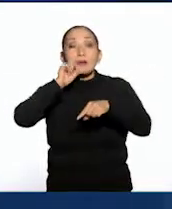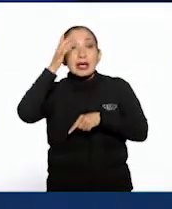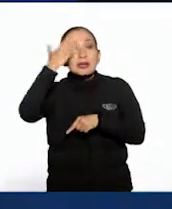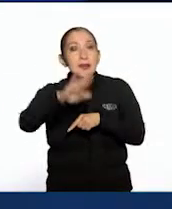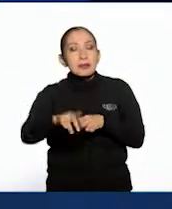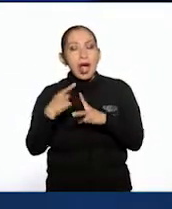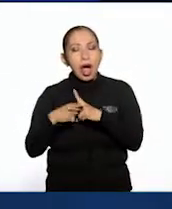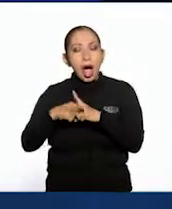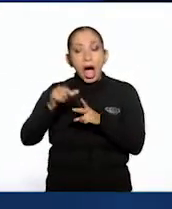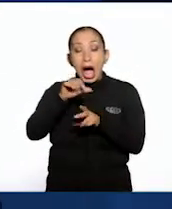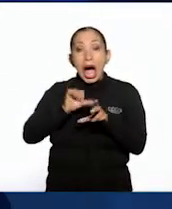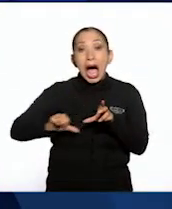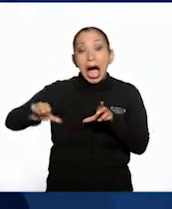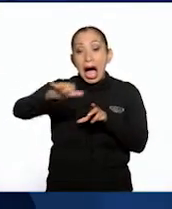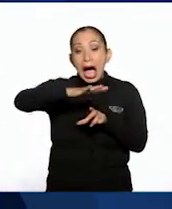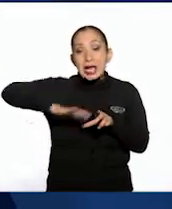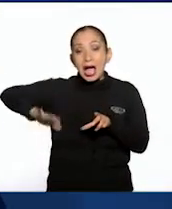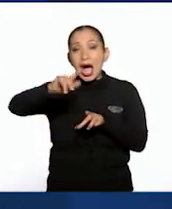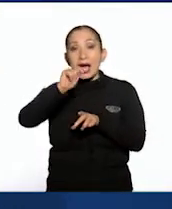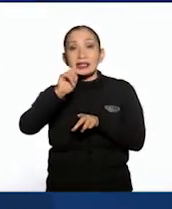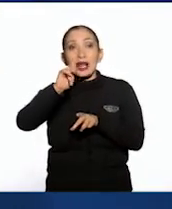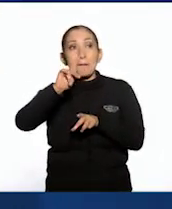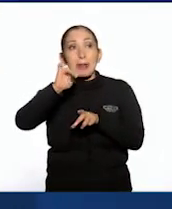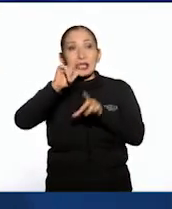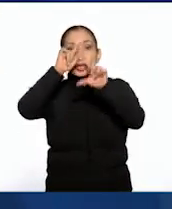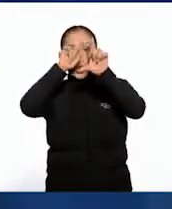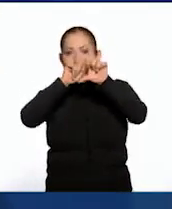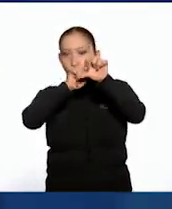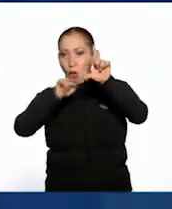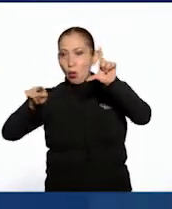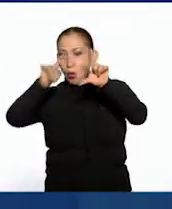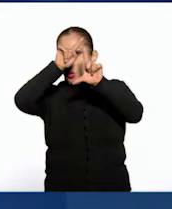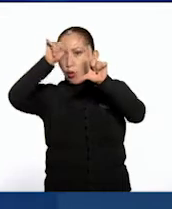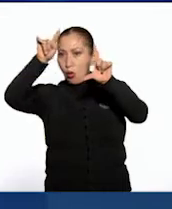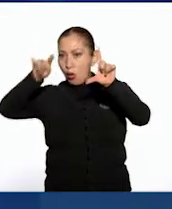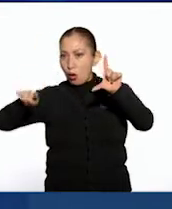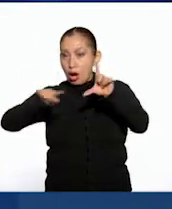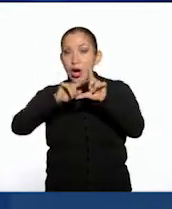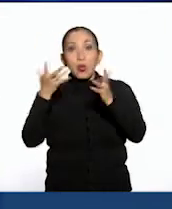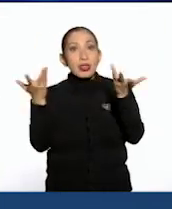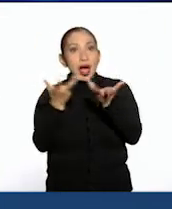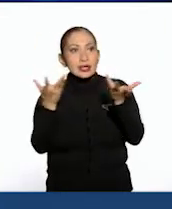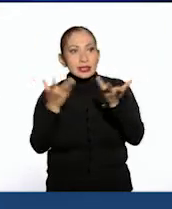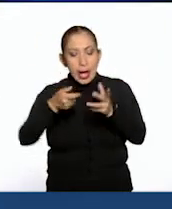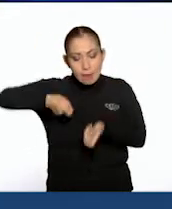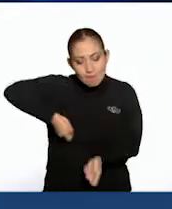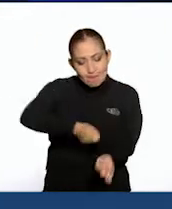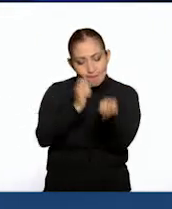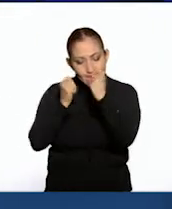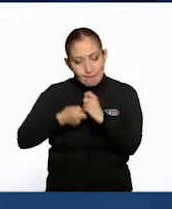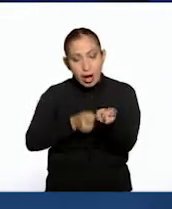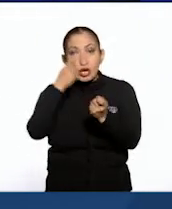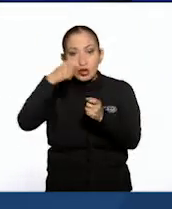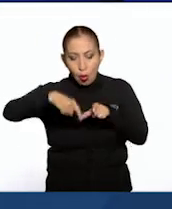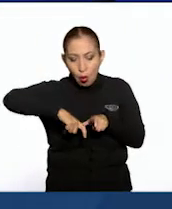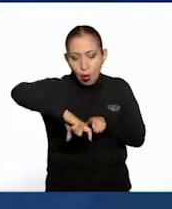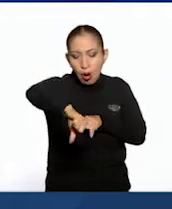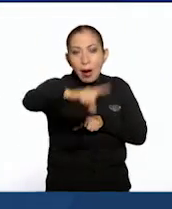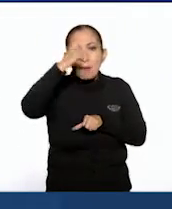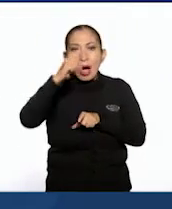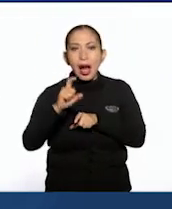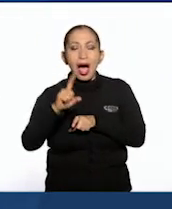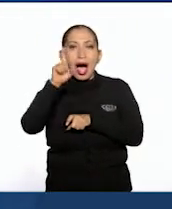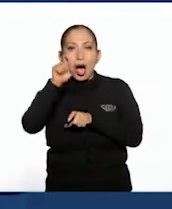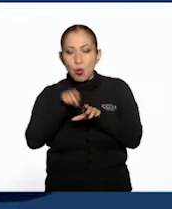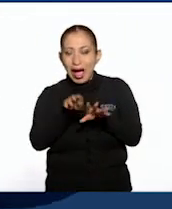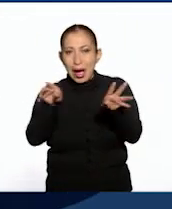sabían calcular el área del trapecio rectángulo. Cuando realizaban trabajos de excavación de sus canales para riego,